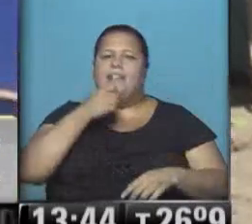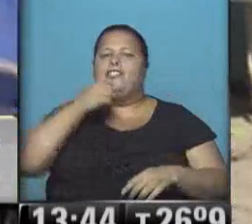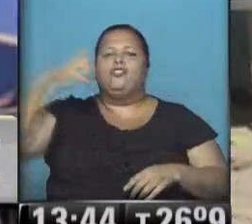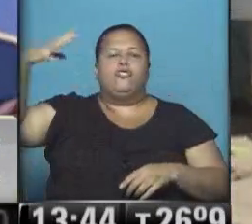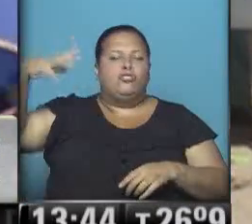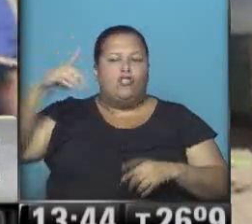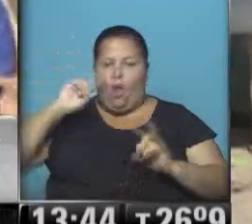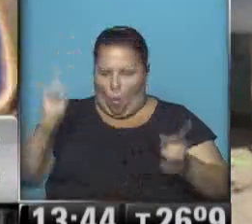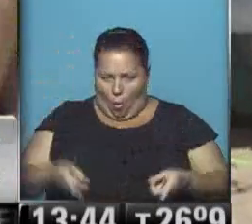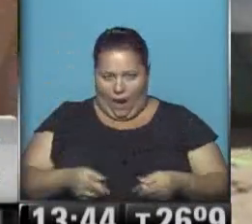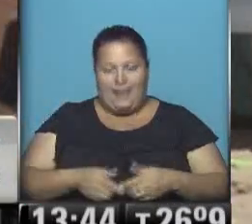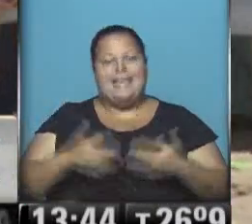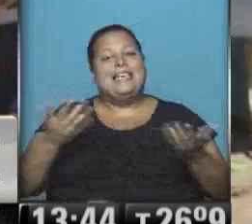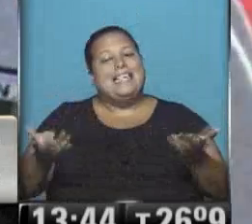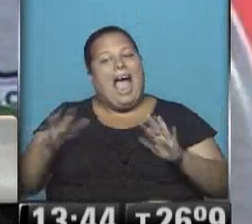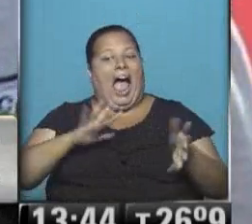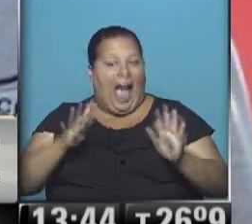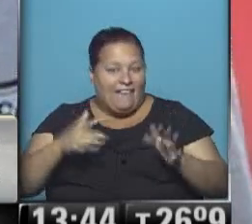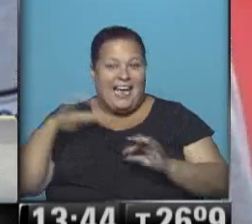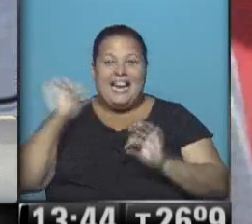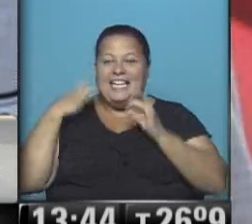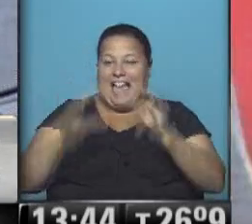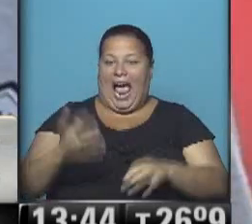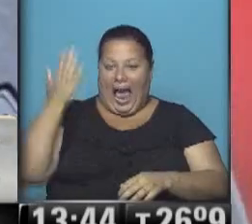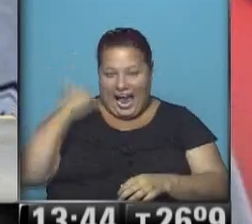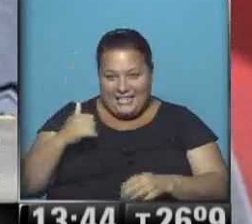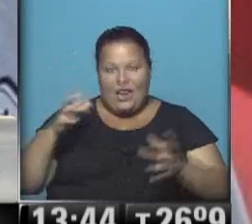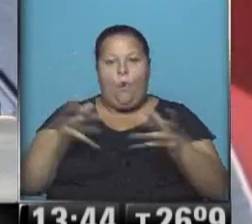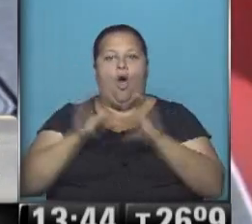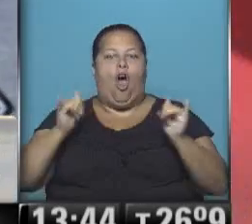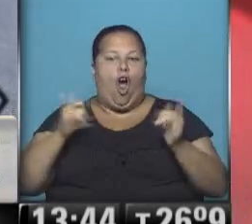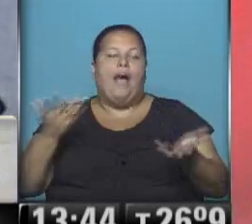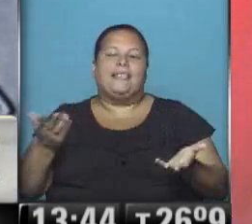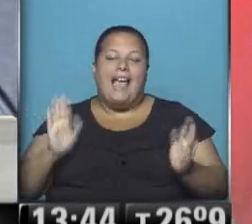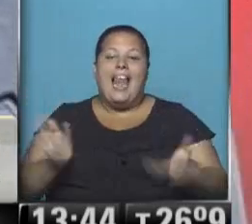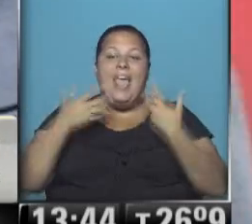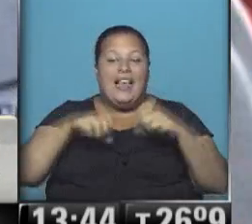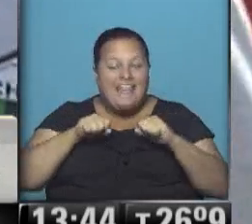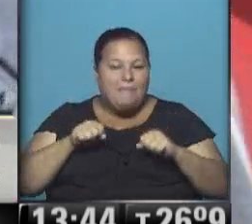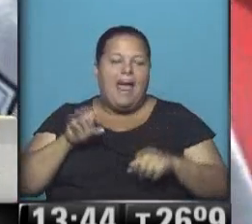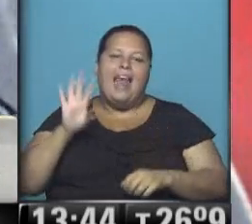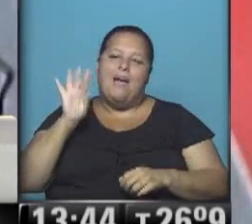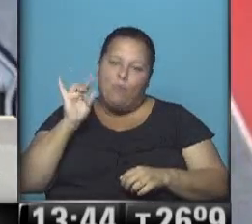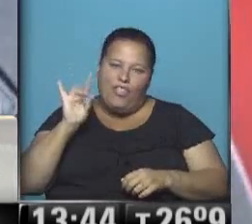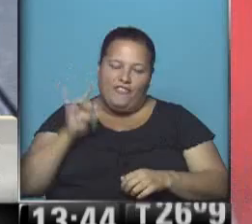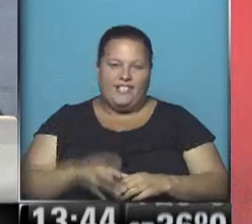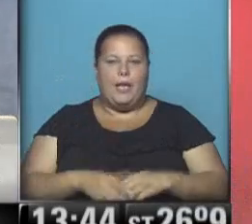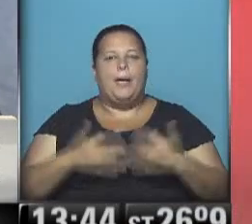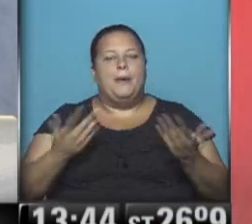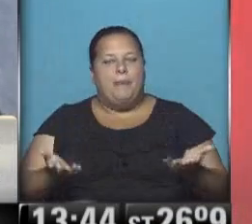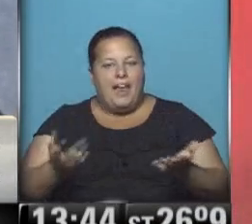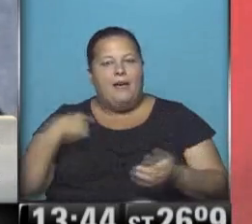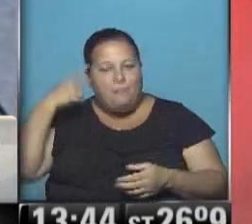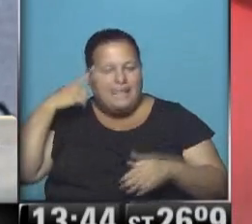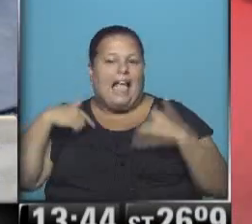sol lo acompañe. Y a veces, llegamos recién ayer, estábamos con adolescentes, así que levantarnos temprano cuesta. Pero la